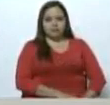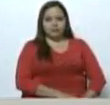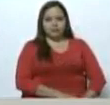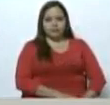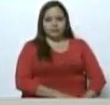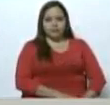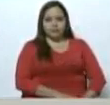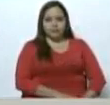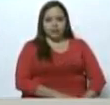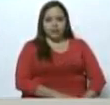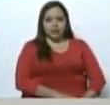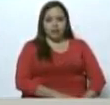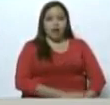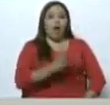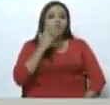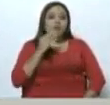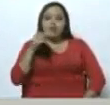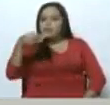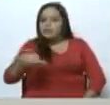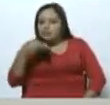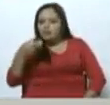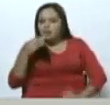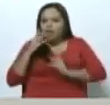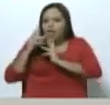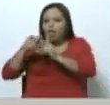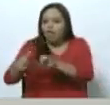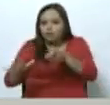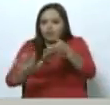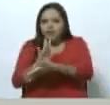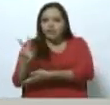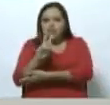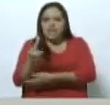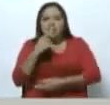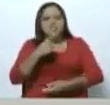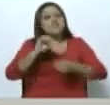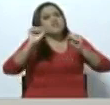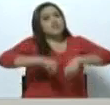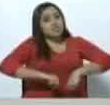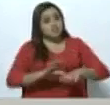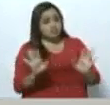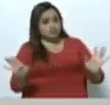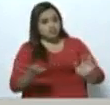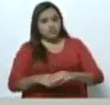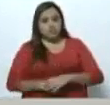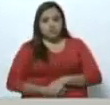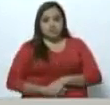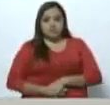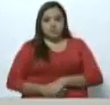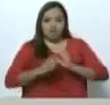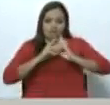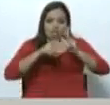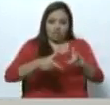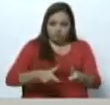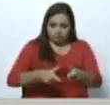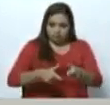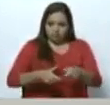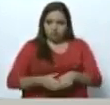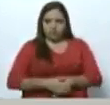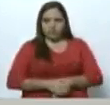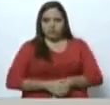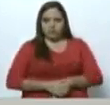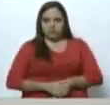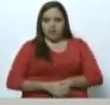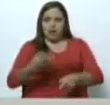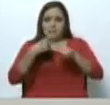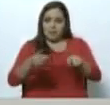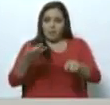se atiene a lo que han declarado, te puedo responder que sí, a lo que han declarado. Si uno se